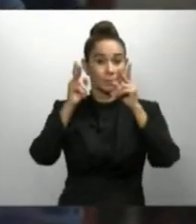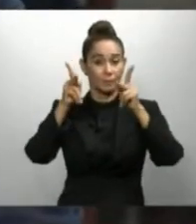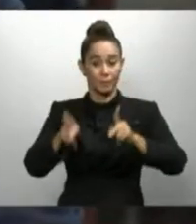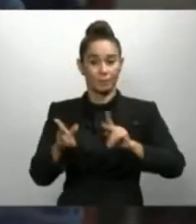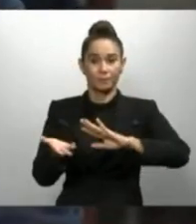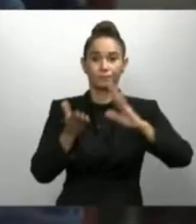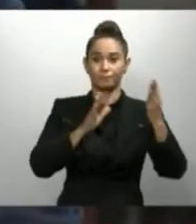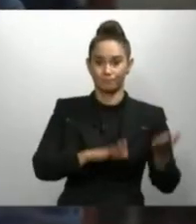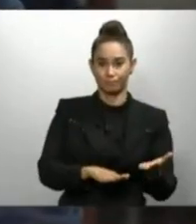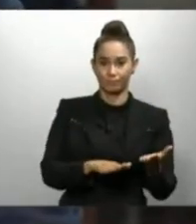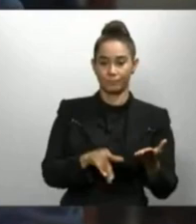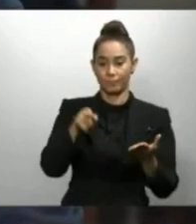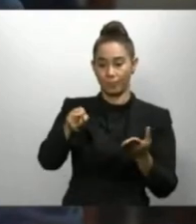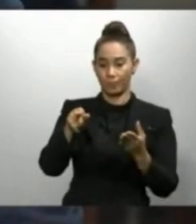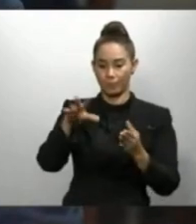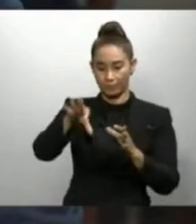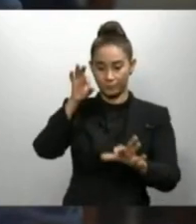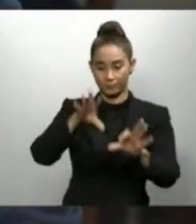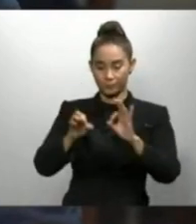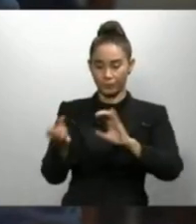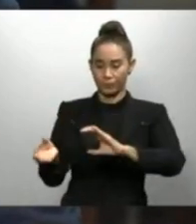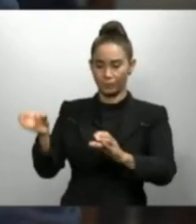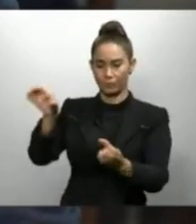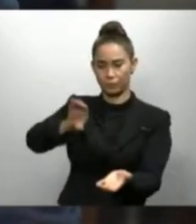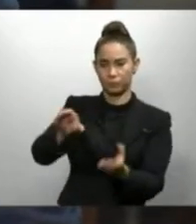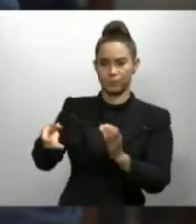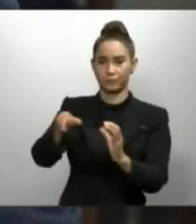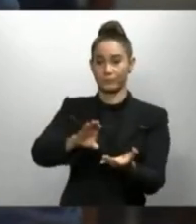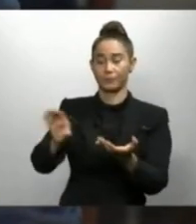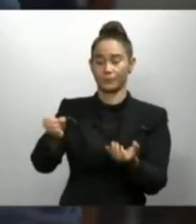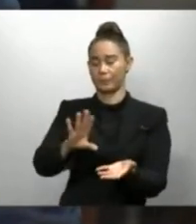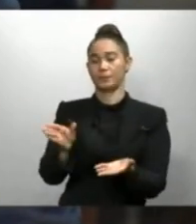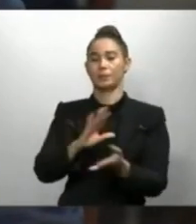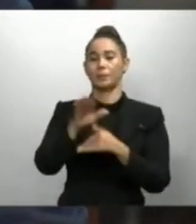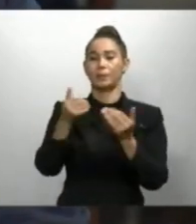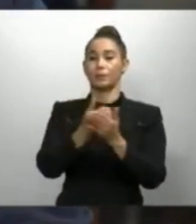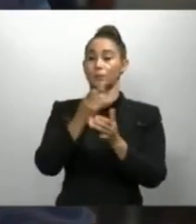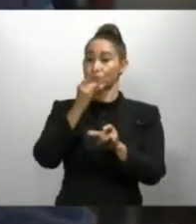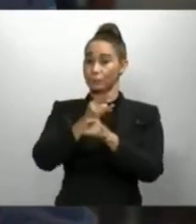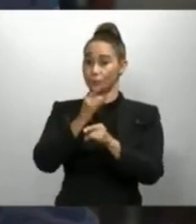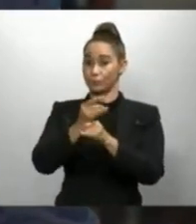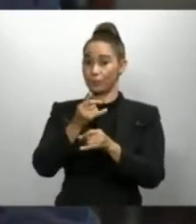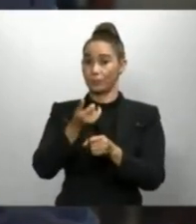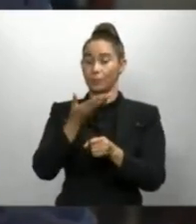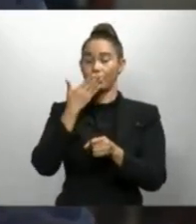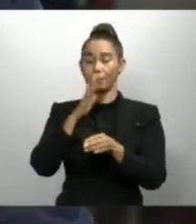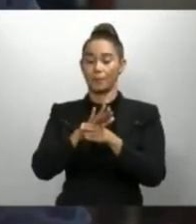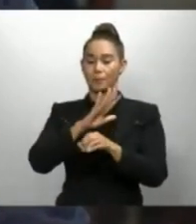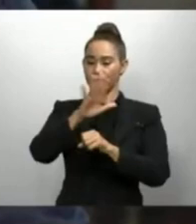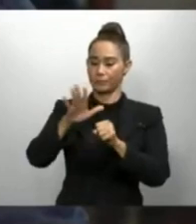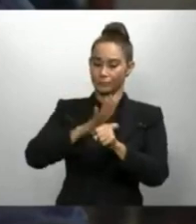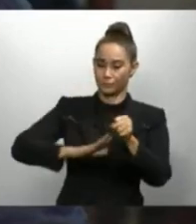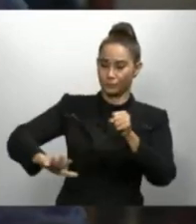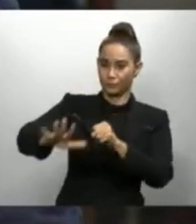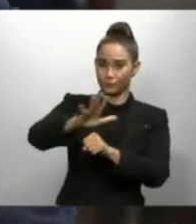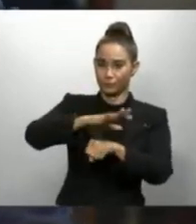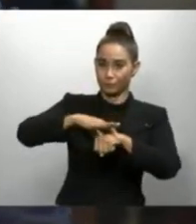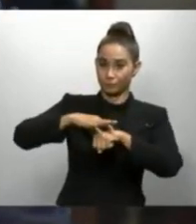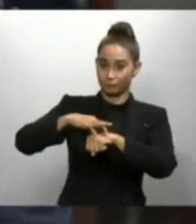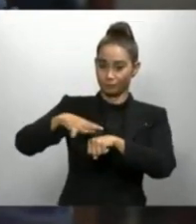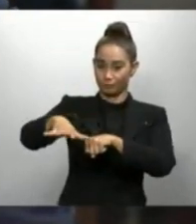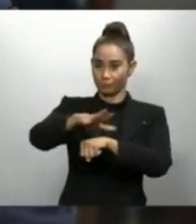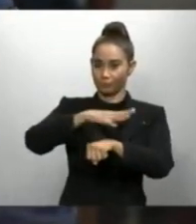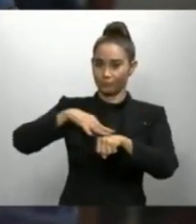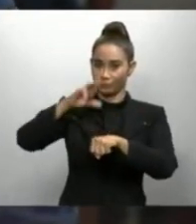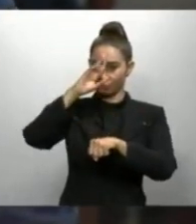del desmonte de operaciones ilícitas y del incremento de allanamiento en todo el territorio nacional. No